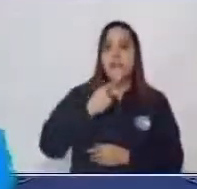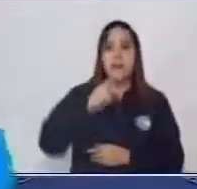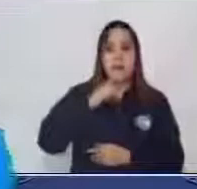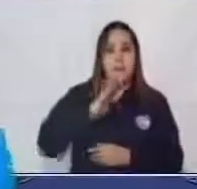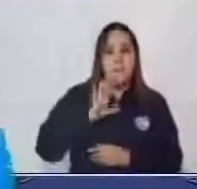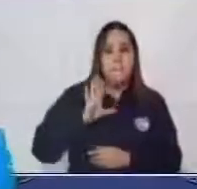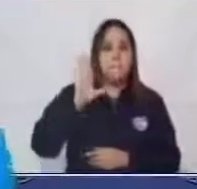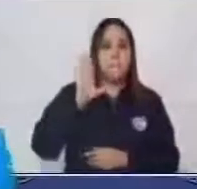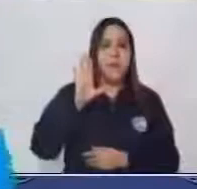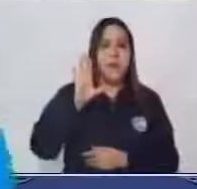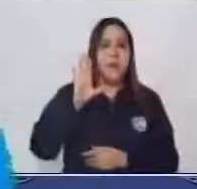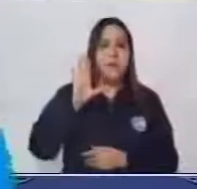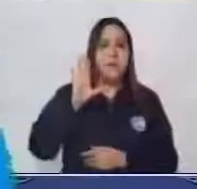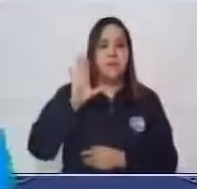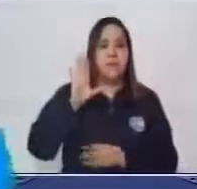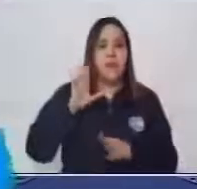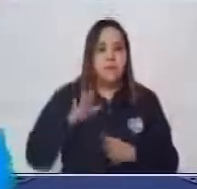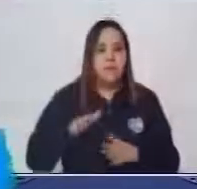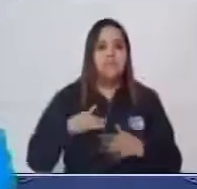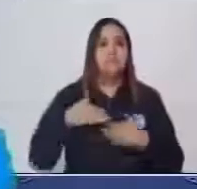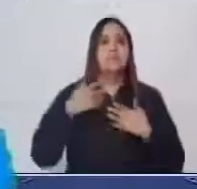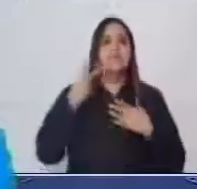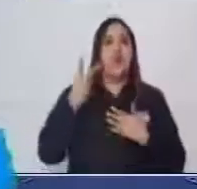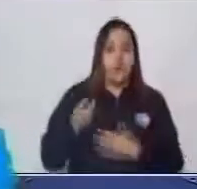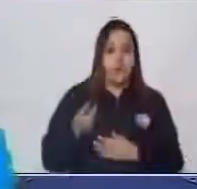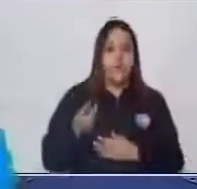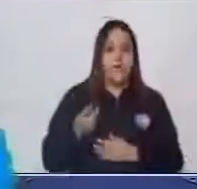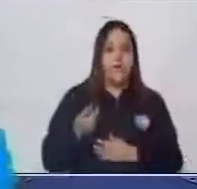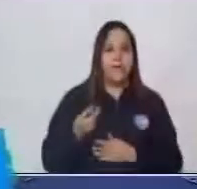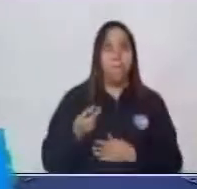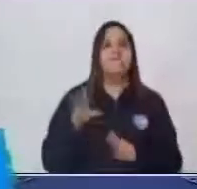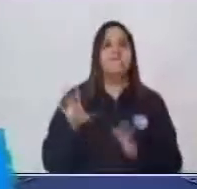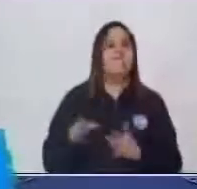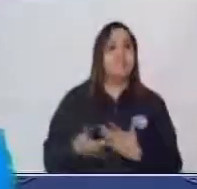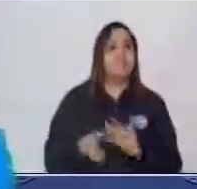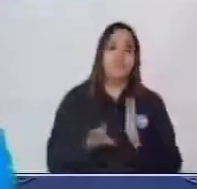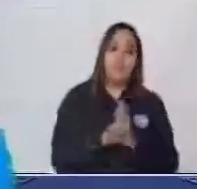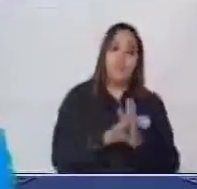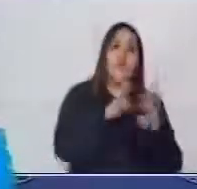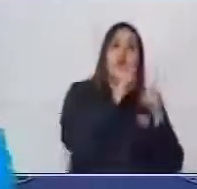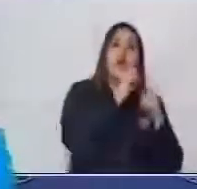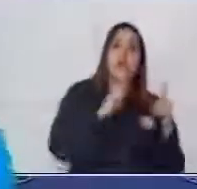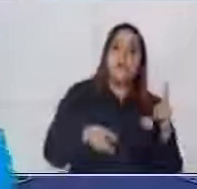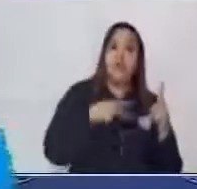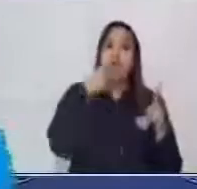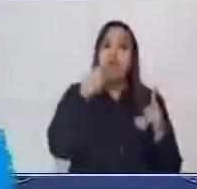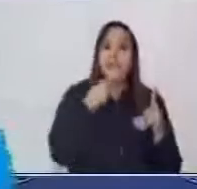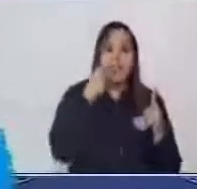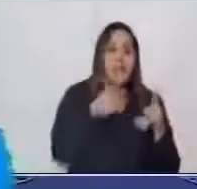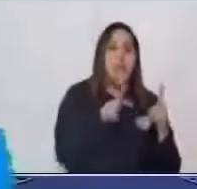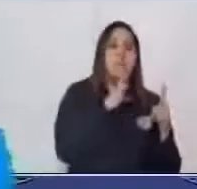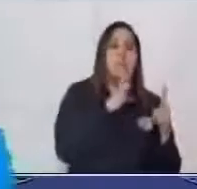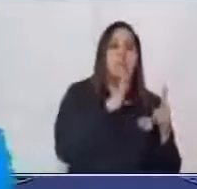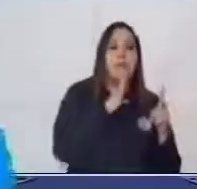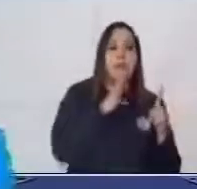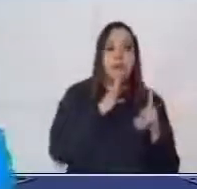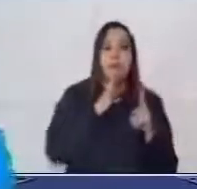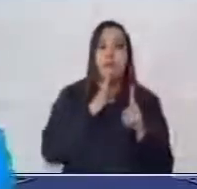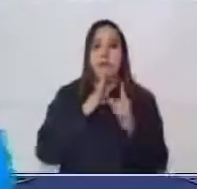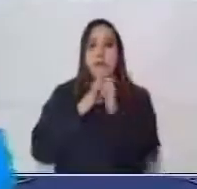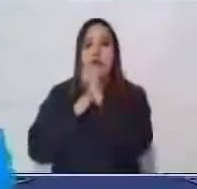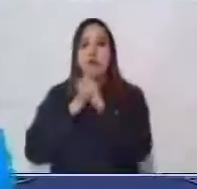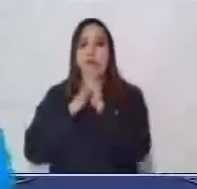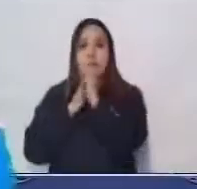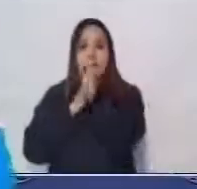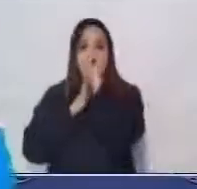diferencia del punto que nos dice para, la coma únicamente nos dice pausa. Es para eso, señalar